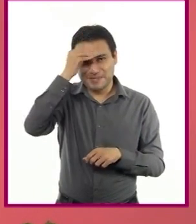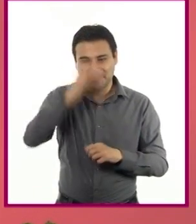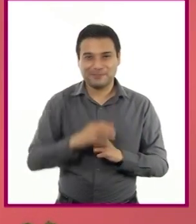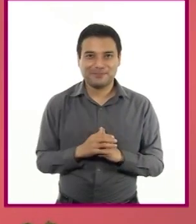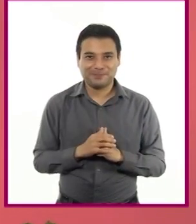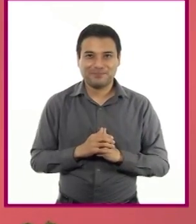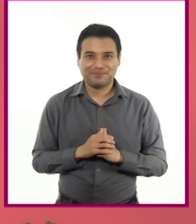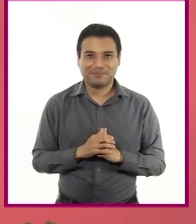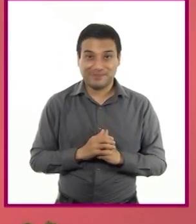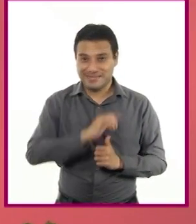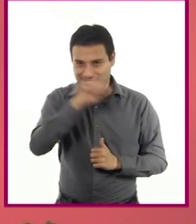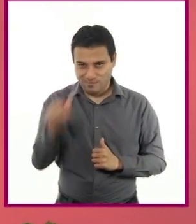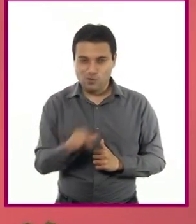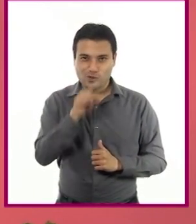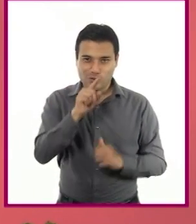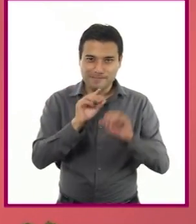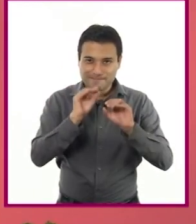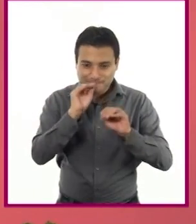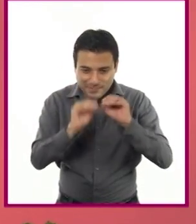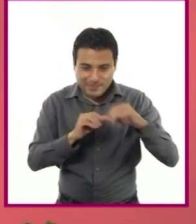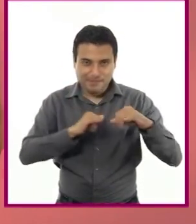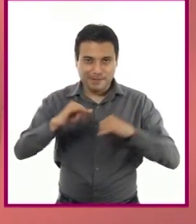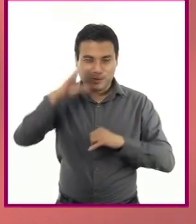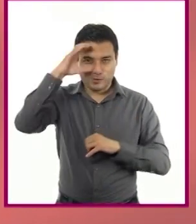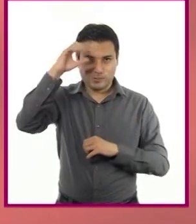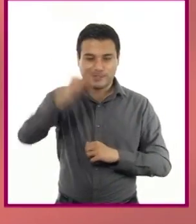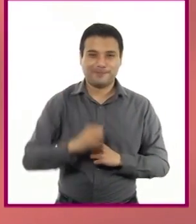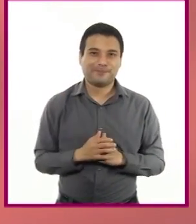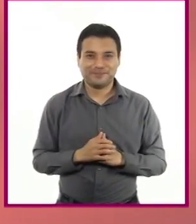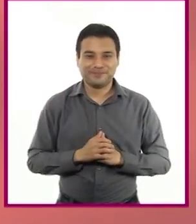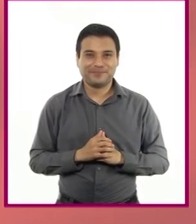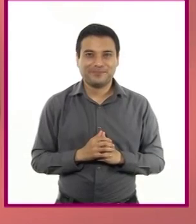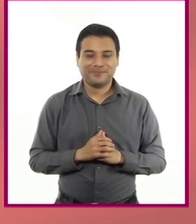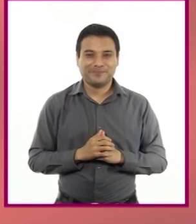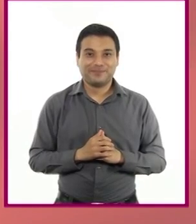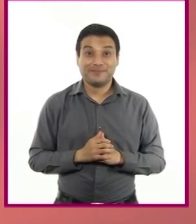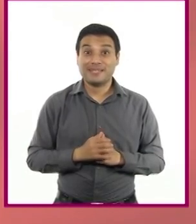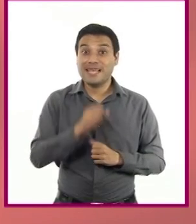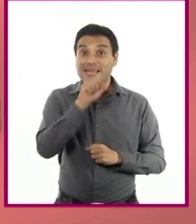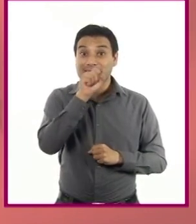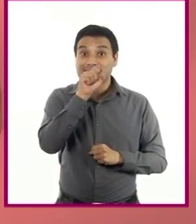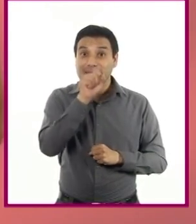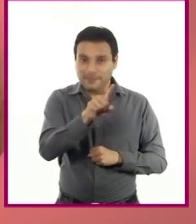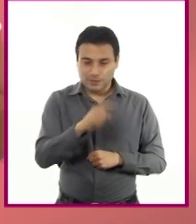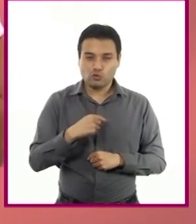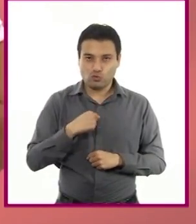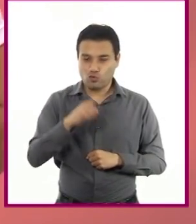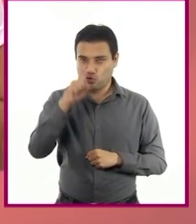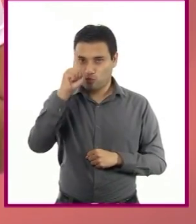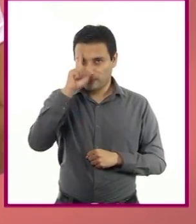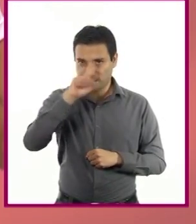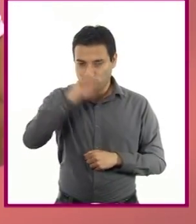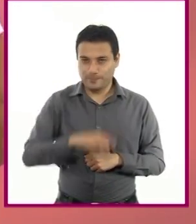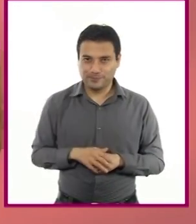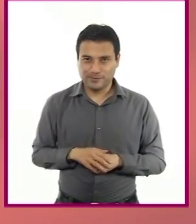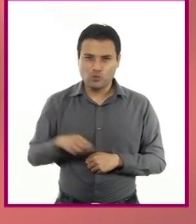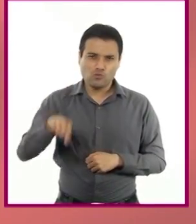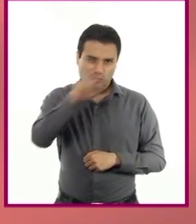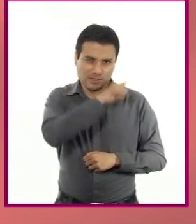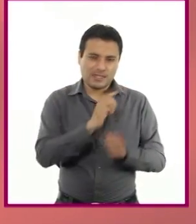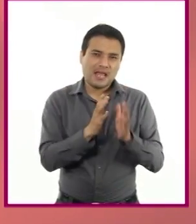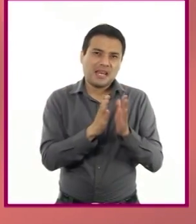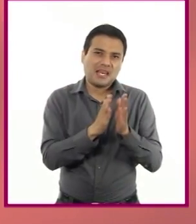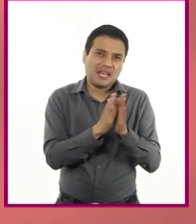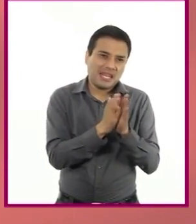podamos elaborar mapas conceptuales. De la misma forma, les sugiero que investiguen en medios impresos o